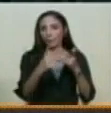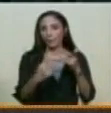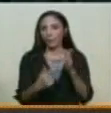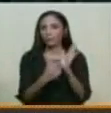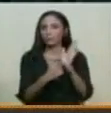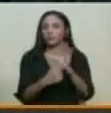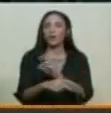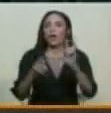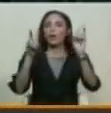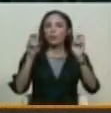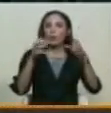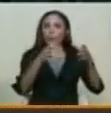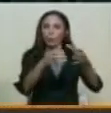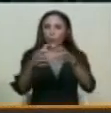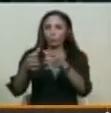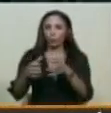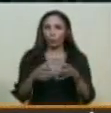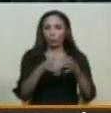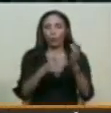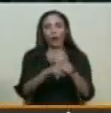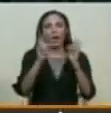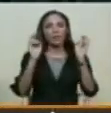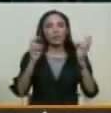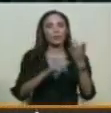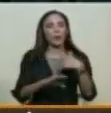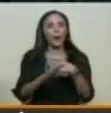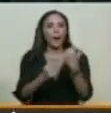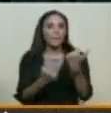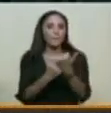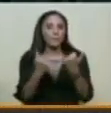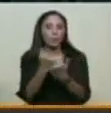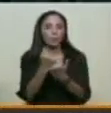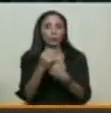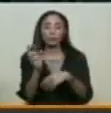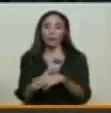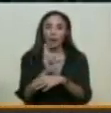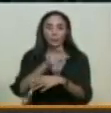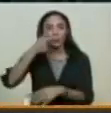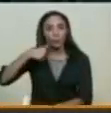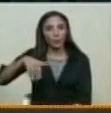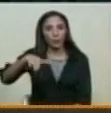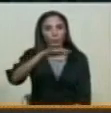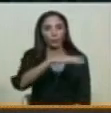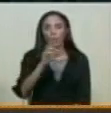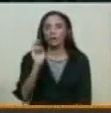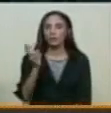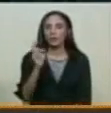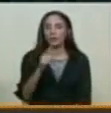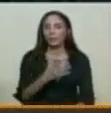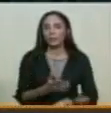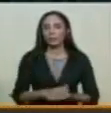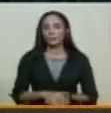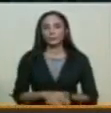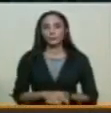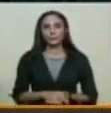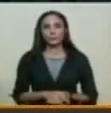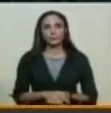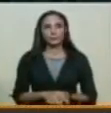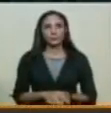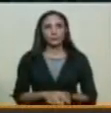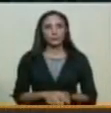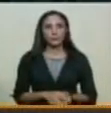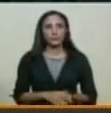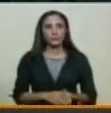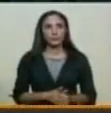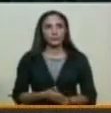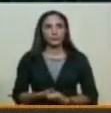el nuevo mapa de acción prioritaria del gobierno bolivariano, del gobierno revolucionario.